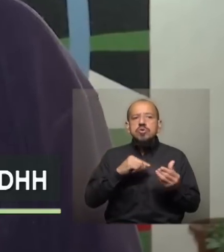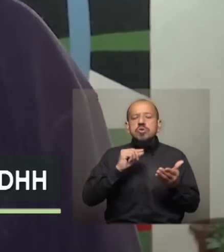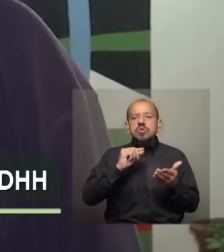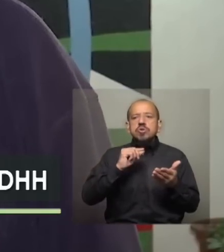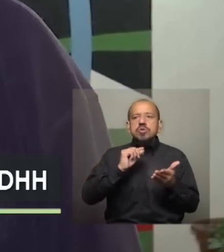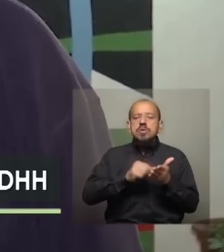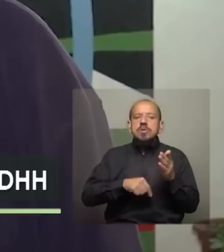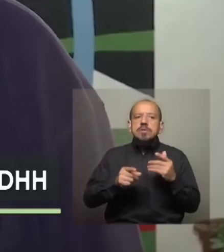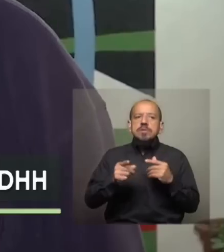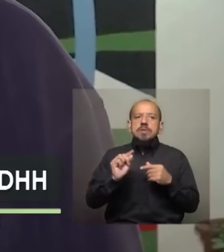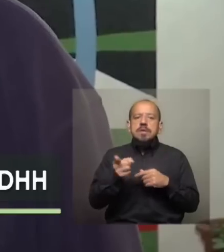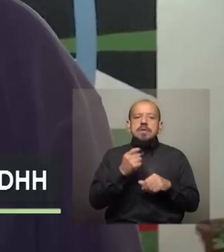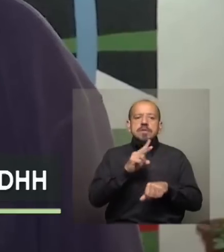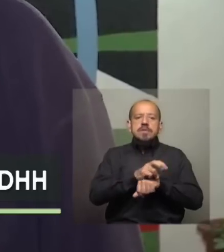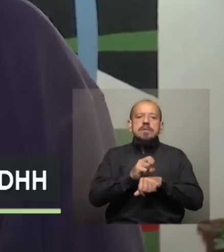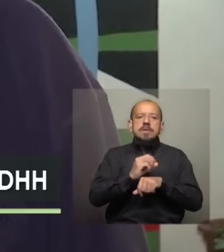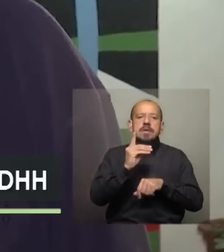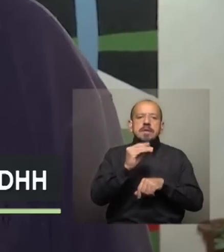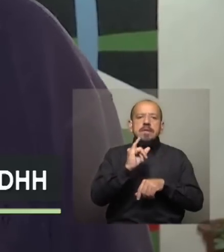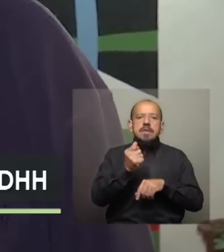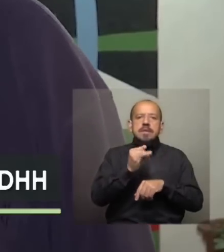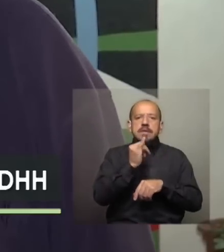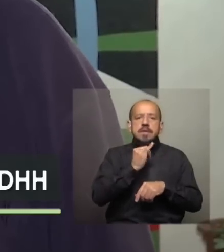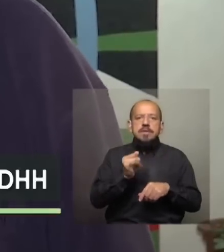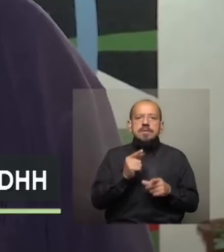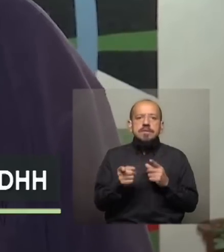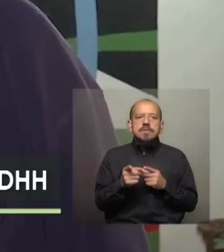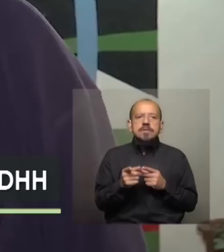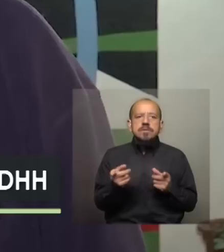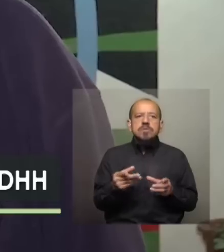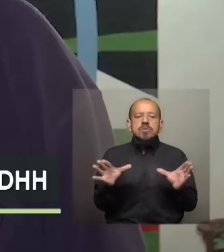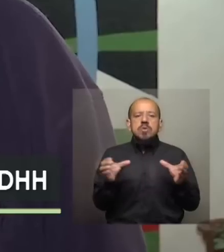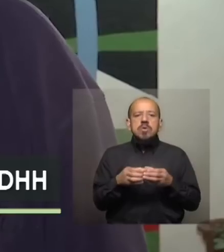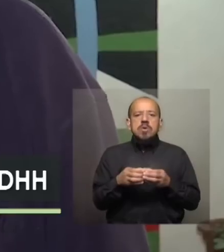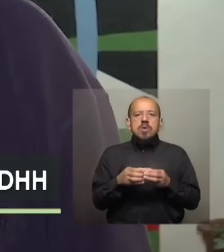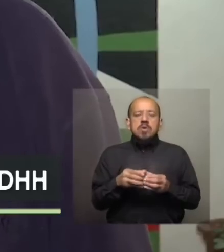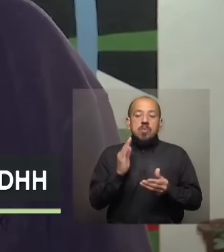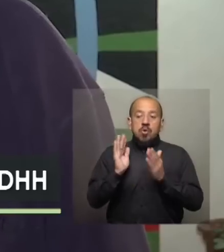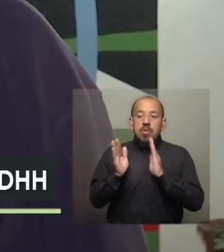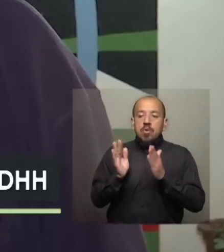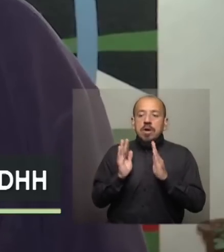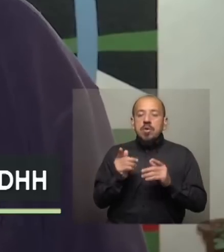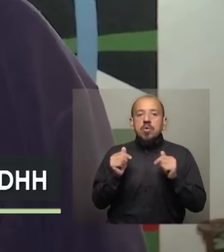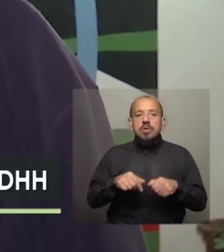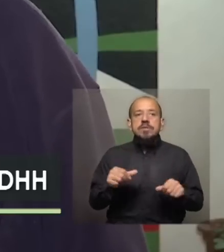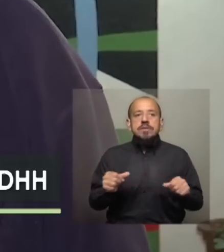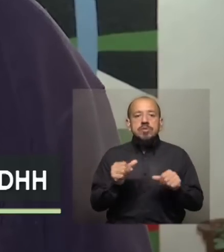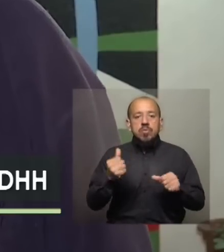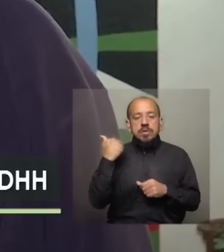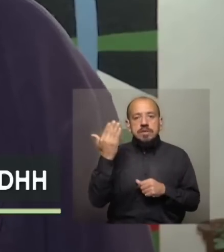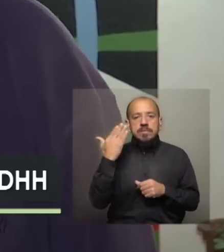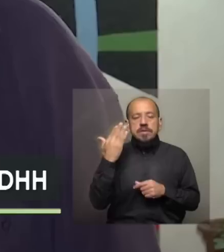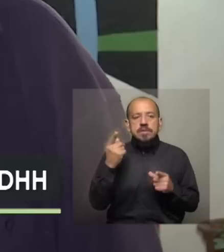al exfiscal Jorge Díaz con su equipo de abogados y hoy se hizo una asamblea en